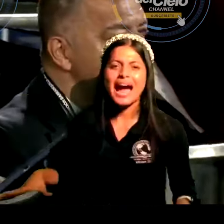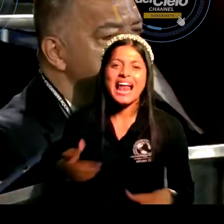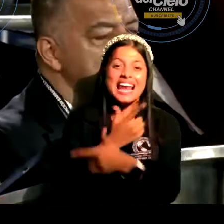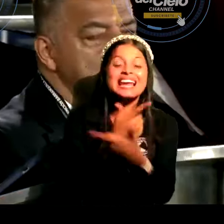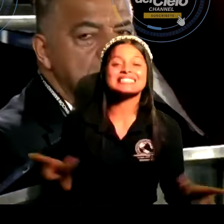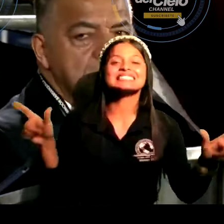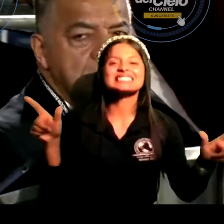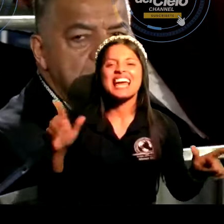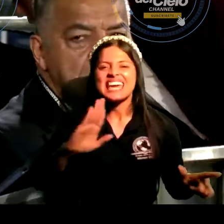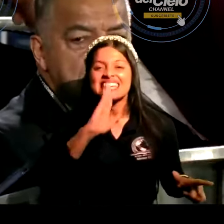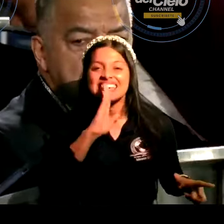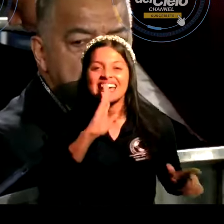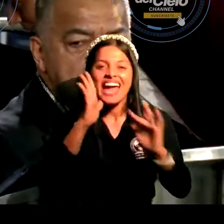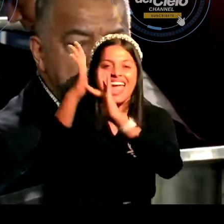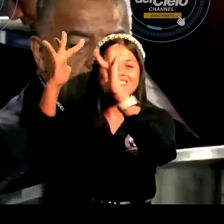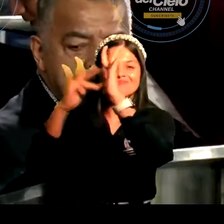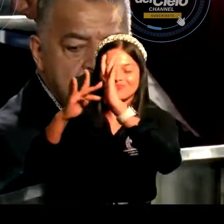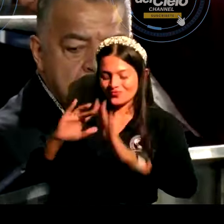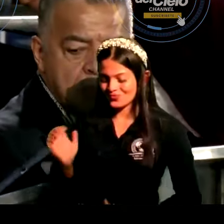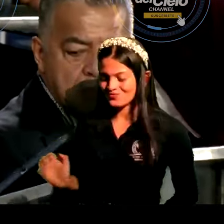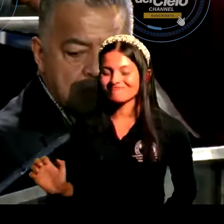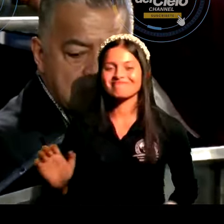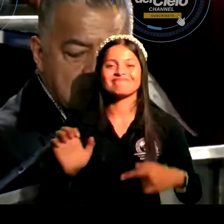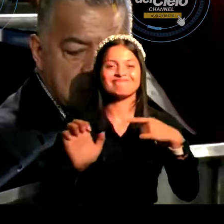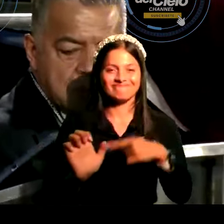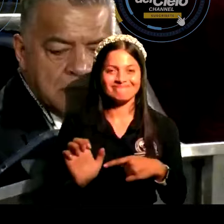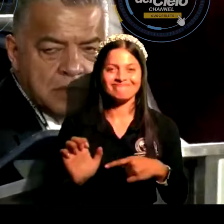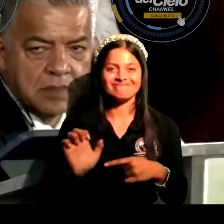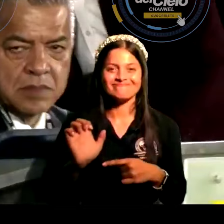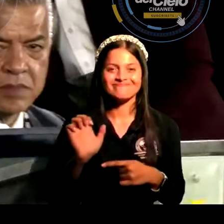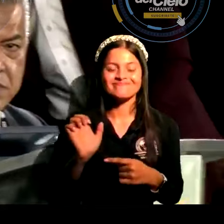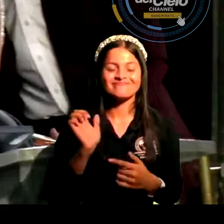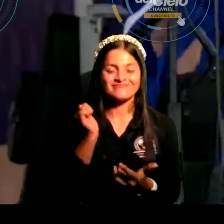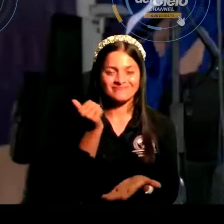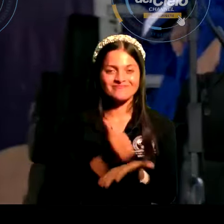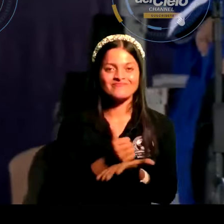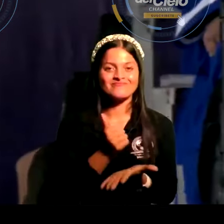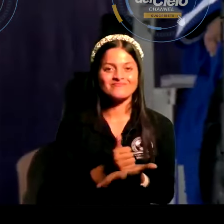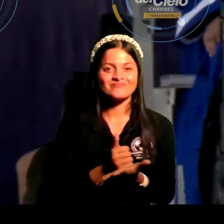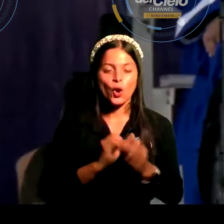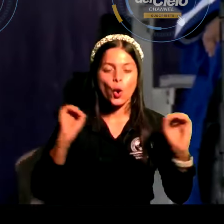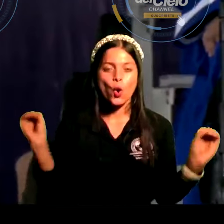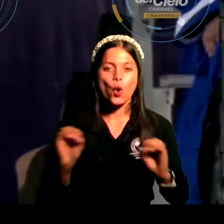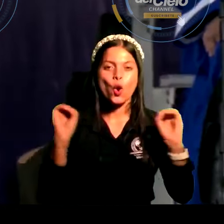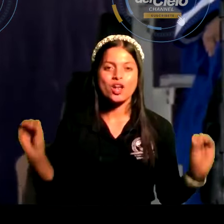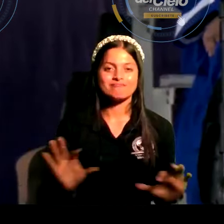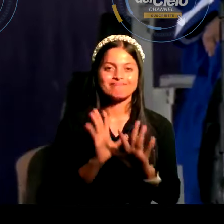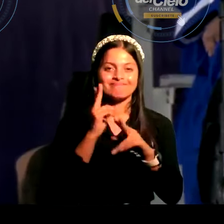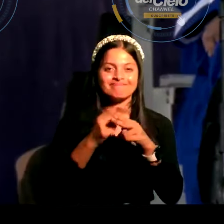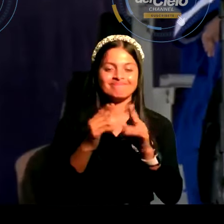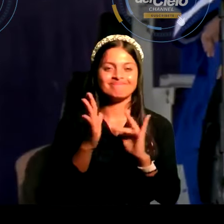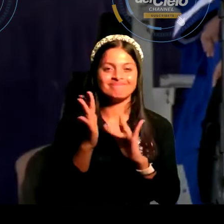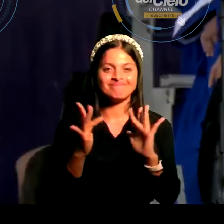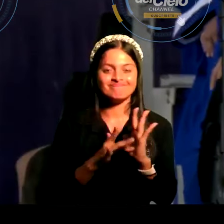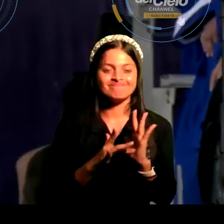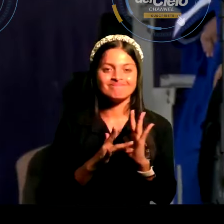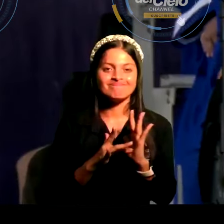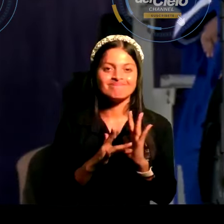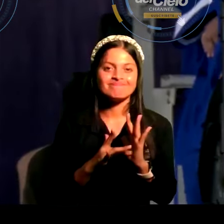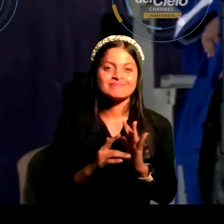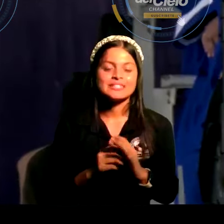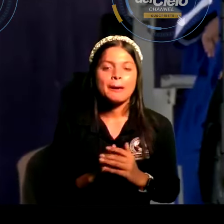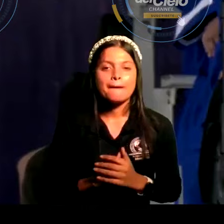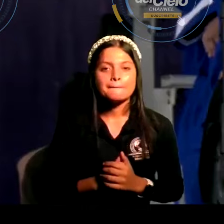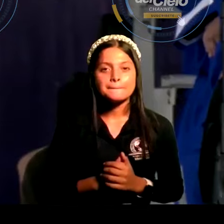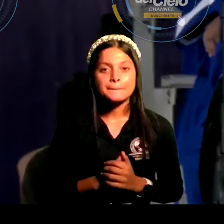del Evangelio. Aleluya, gloria al Señor, gloria al Señor.